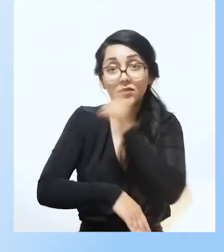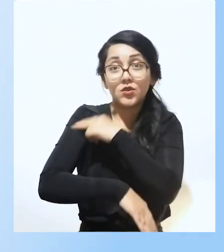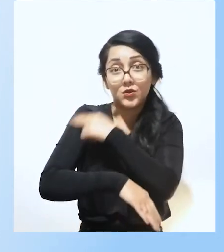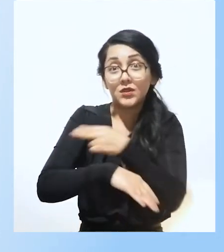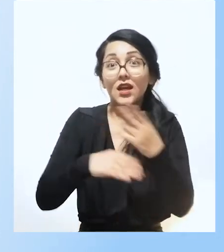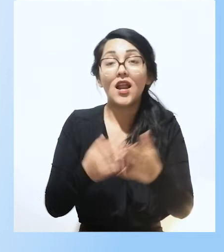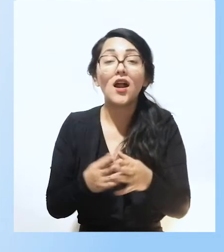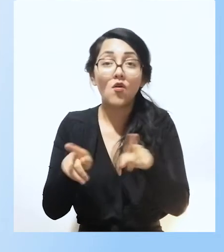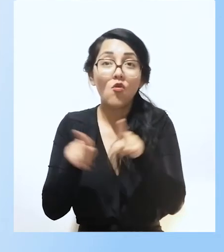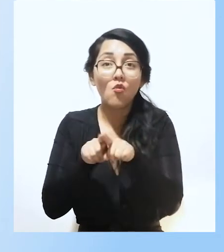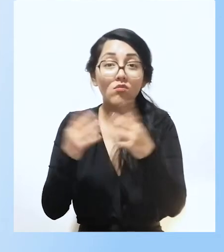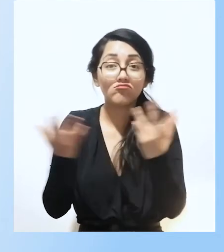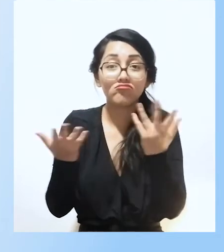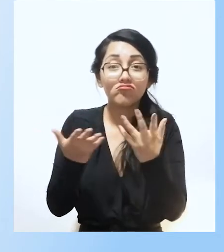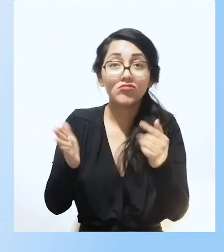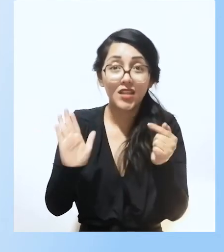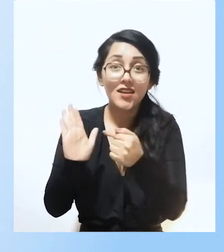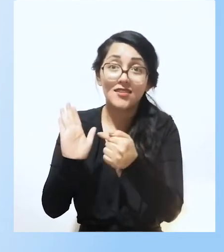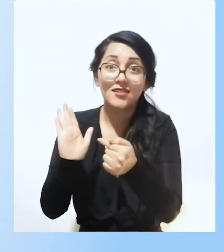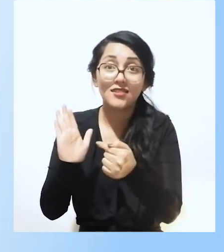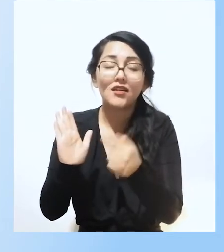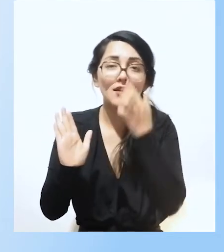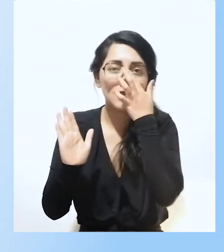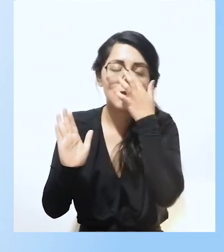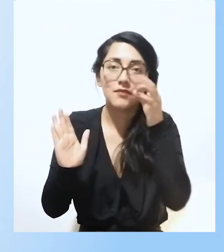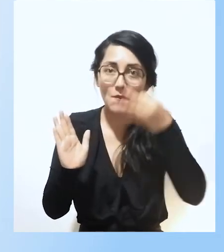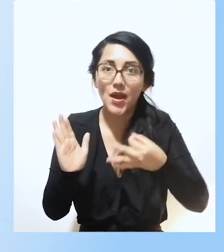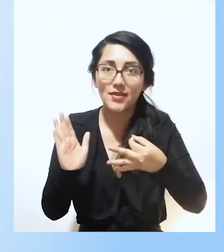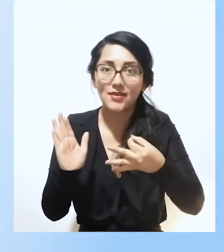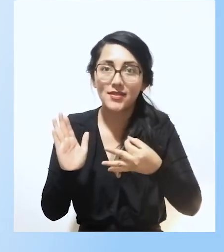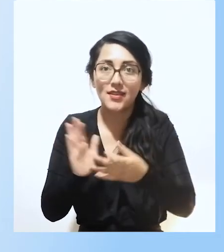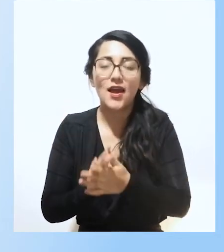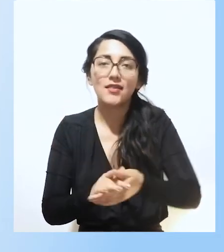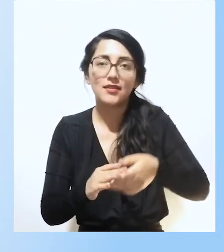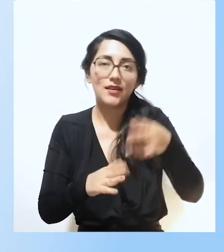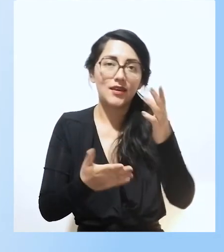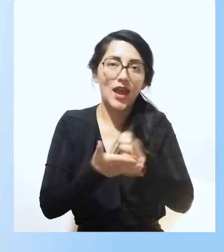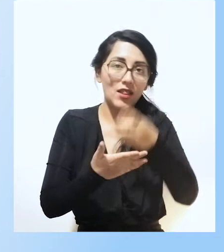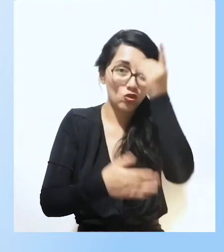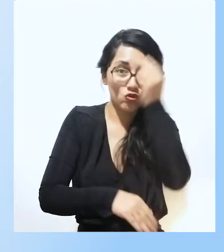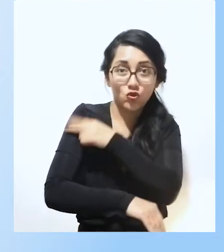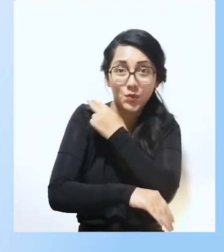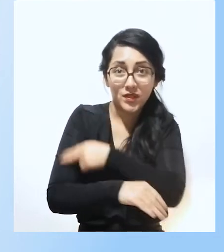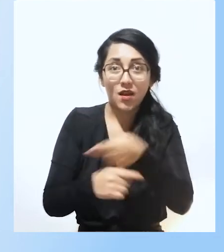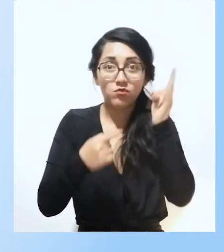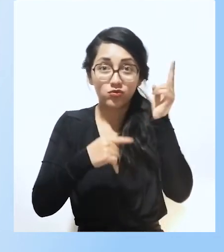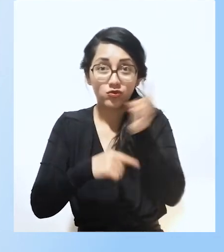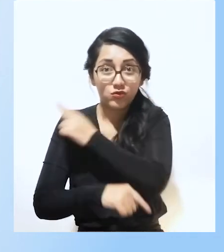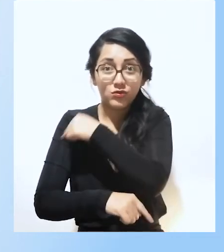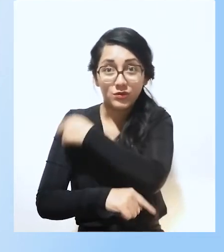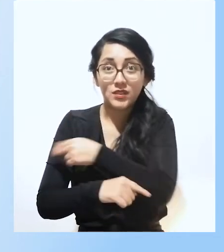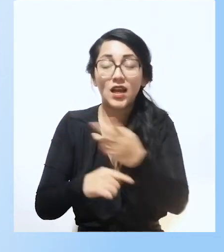encuentra aquí, ¿no? Sí que es verdad que desde la pedagogía hospitalaria, el profesor hospitalario, el profesor